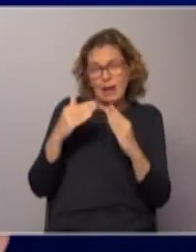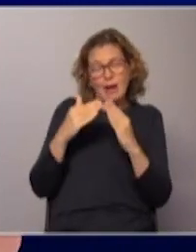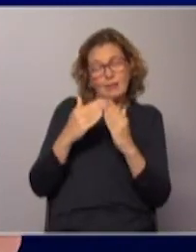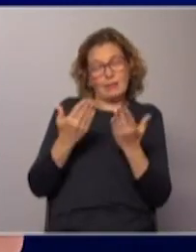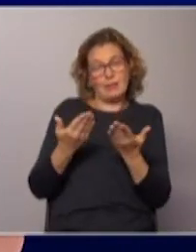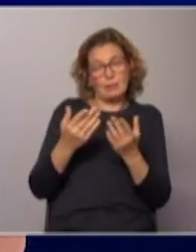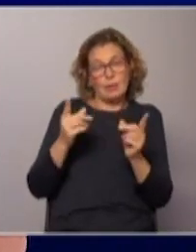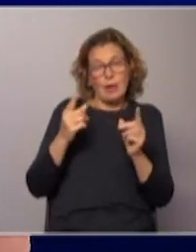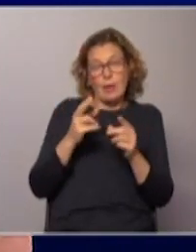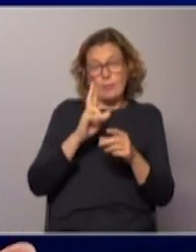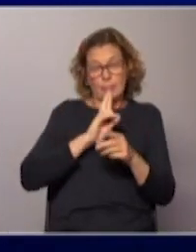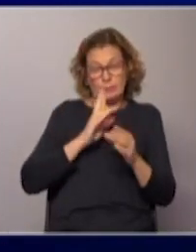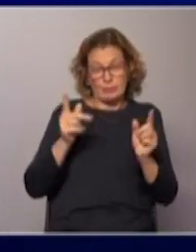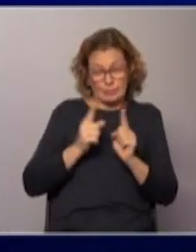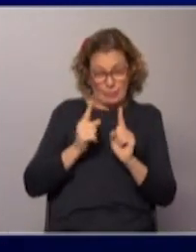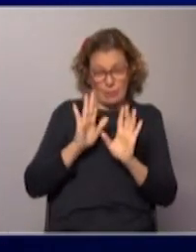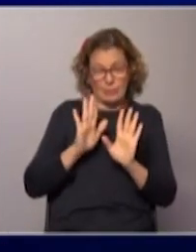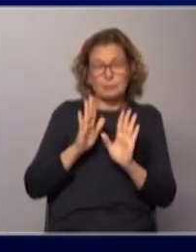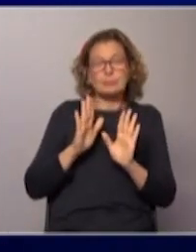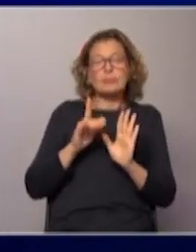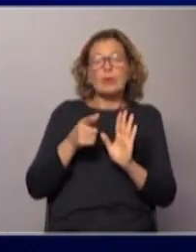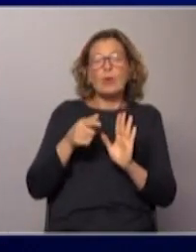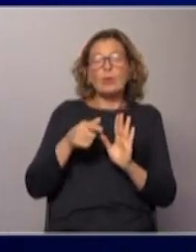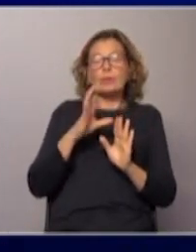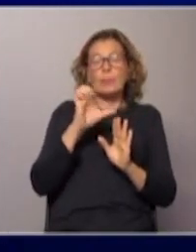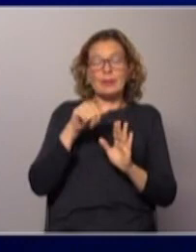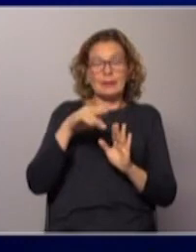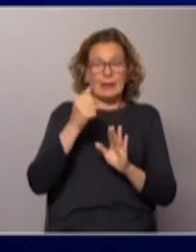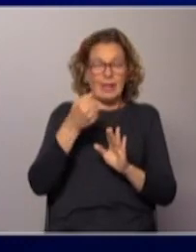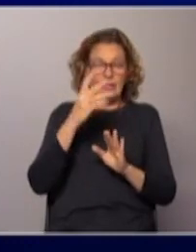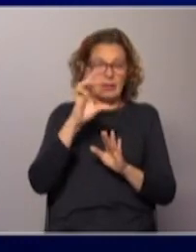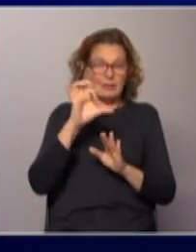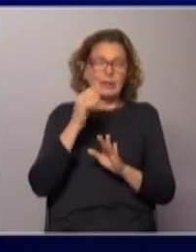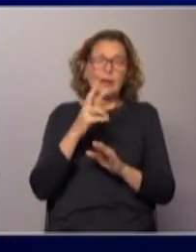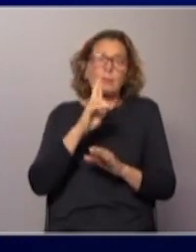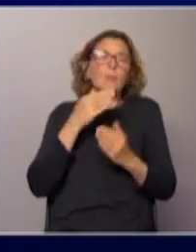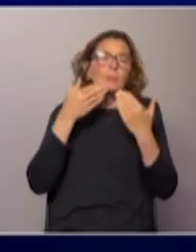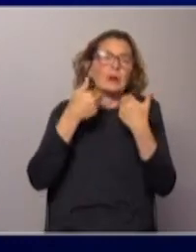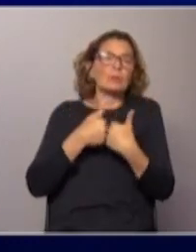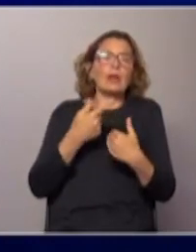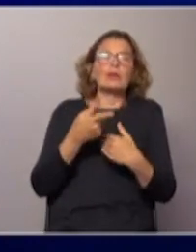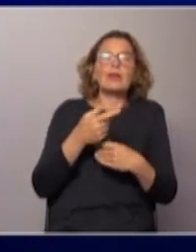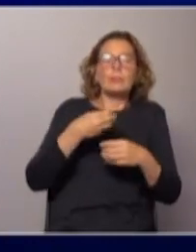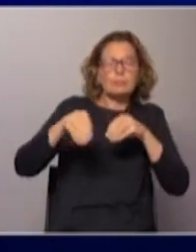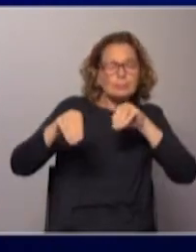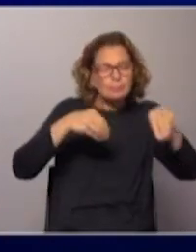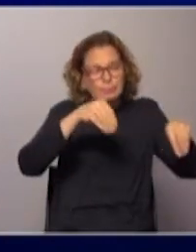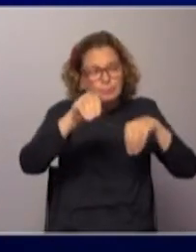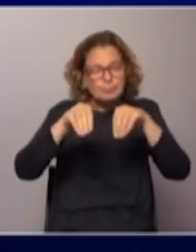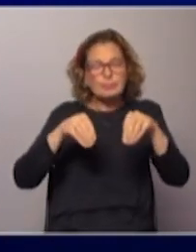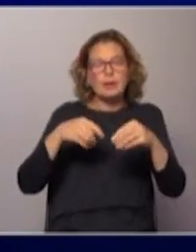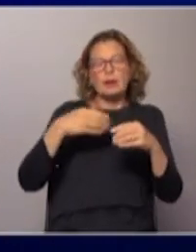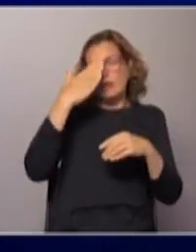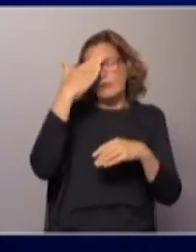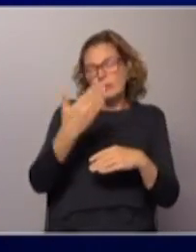en el mayor al posible para respuesta breve hoy cuando apenas le preguntaron por estas iniciativas que tienden a redistribuir partidas que